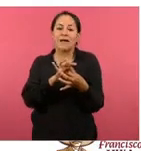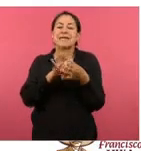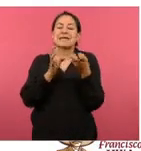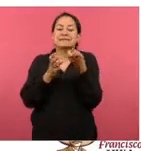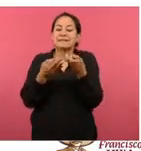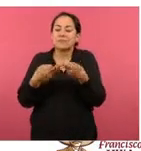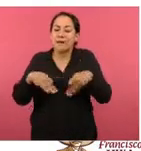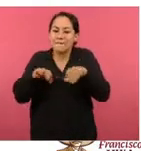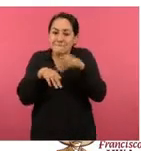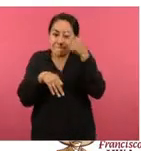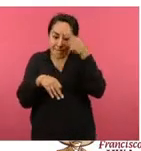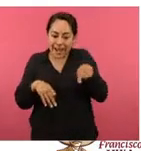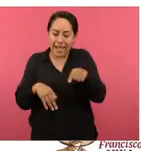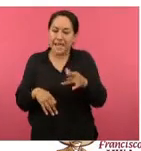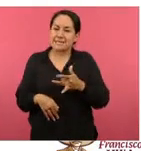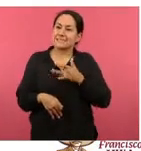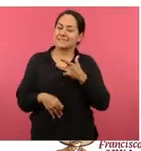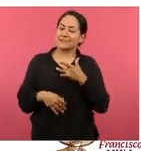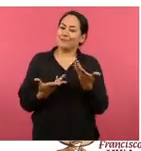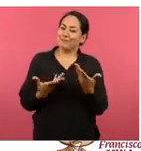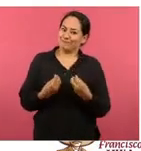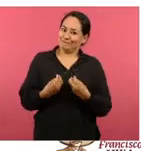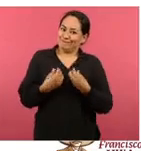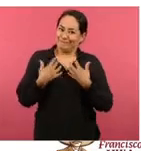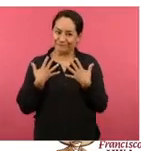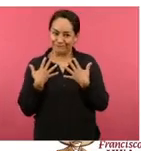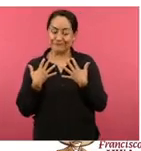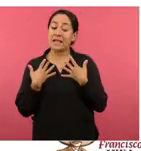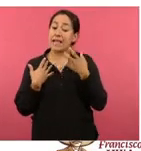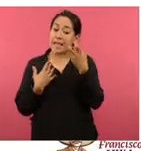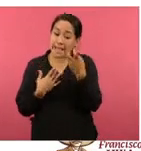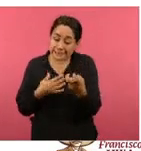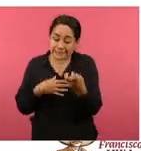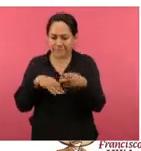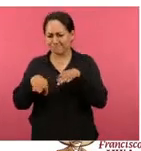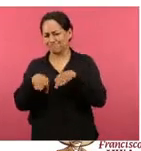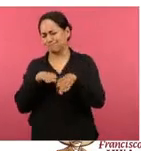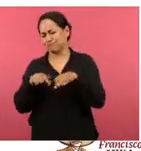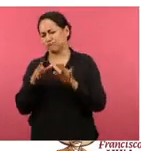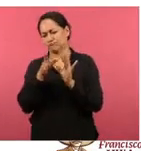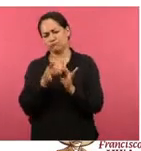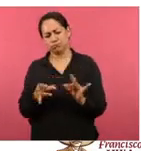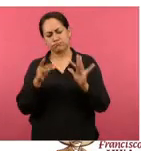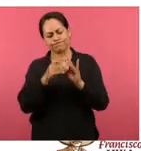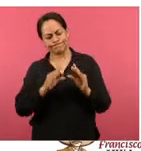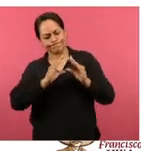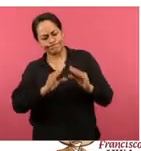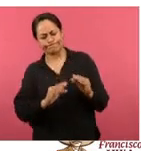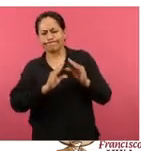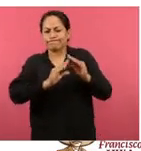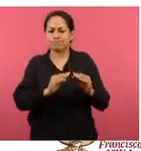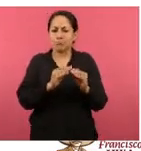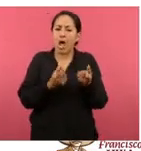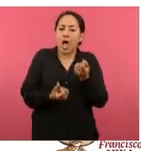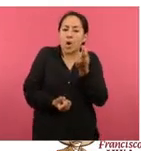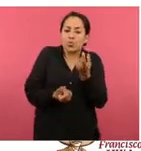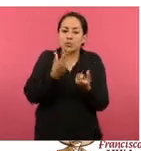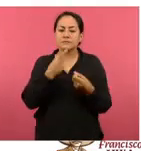aquí. Con todo este trabajo, solamente coloqué algunos de los